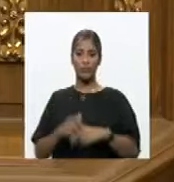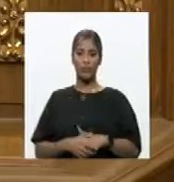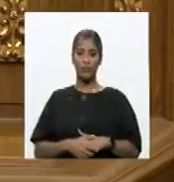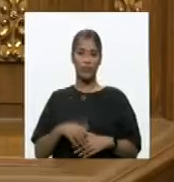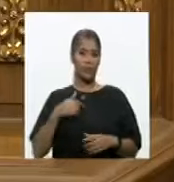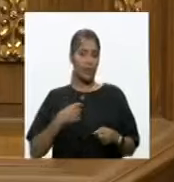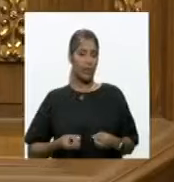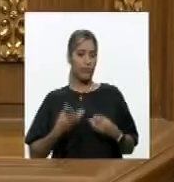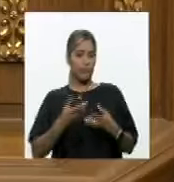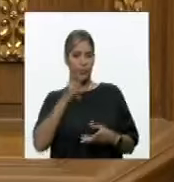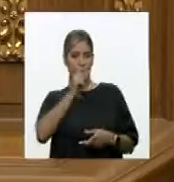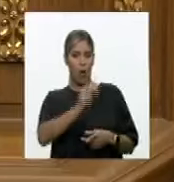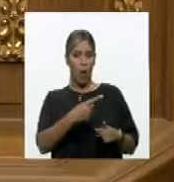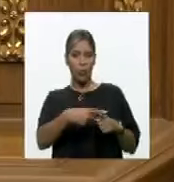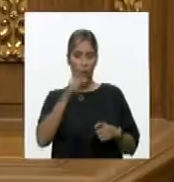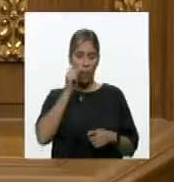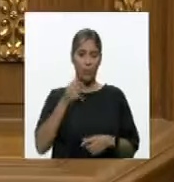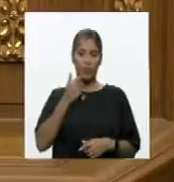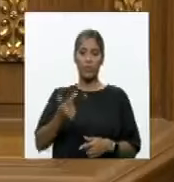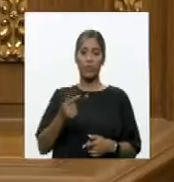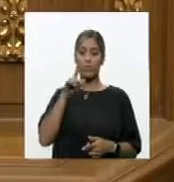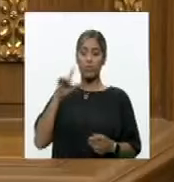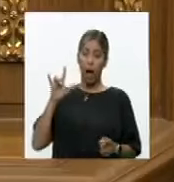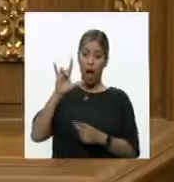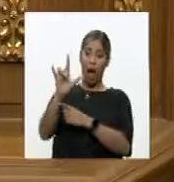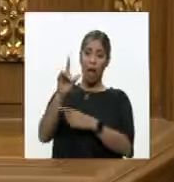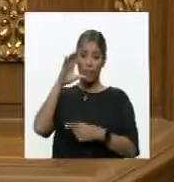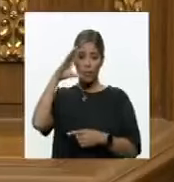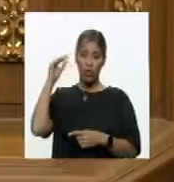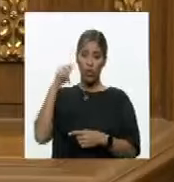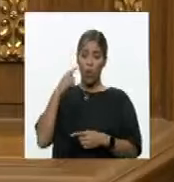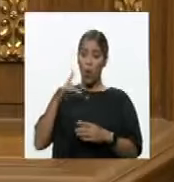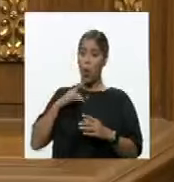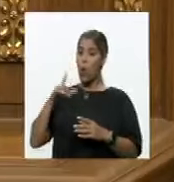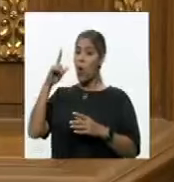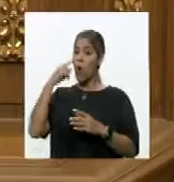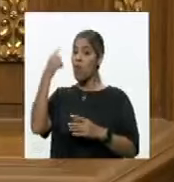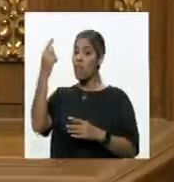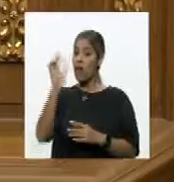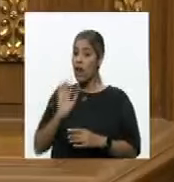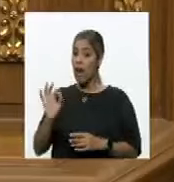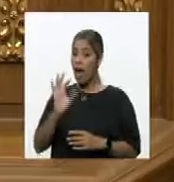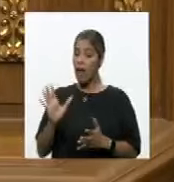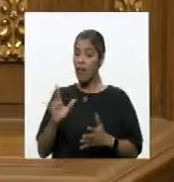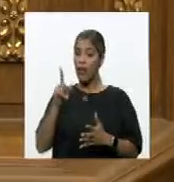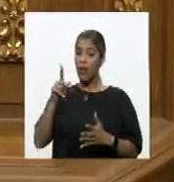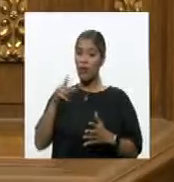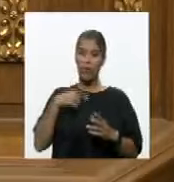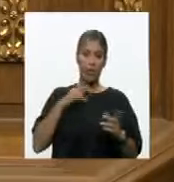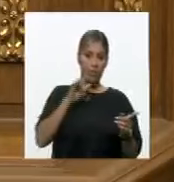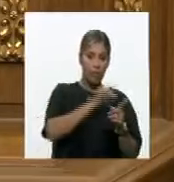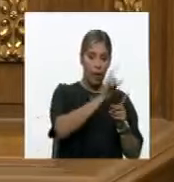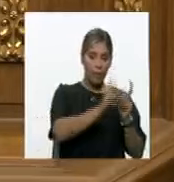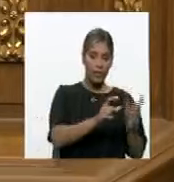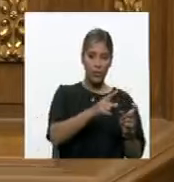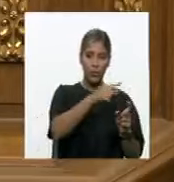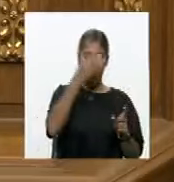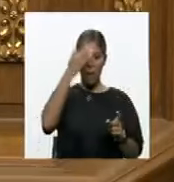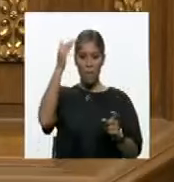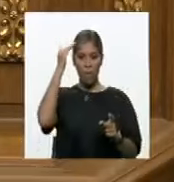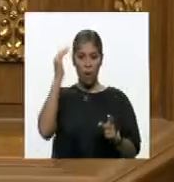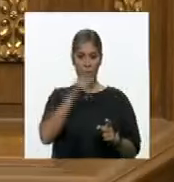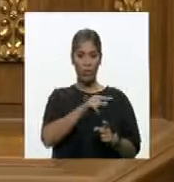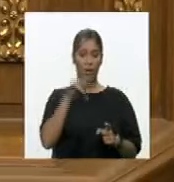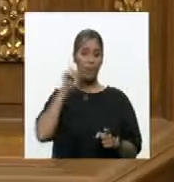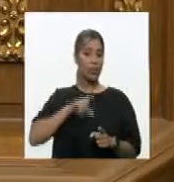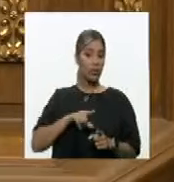le hablaba de Juan, que dijo, si usted dice que ama a Dios que no lo ve y no ama a su prójimo, usted es un hipócrita, un mentiroso. Un